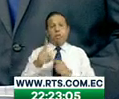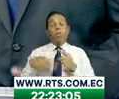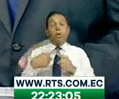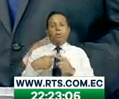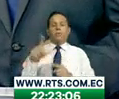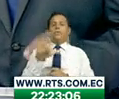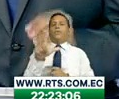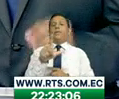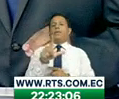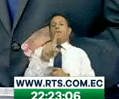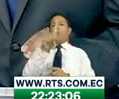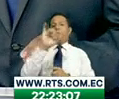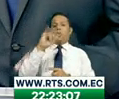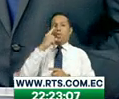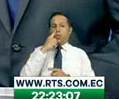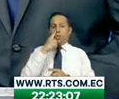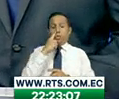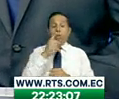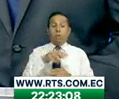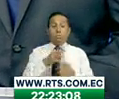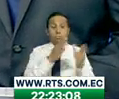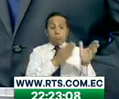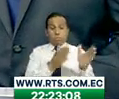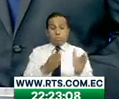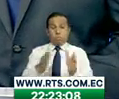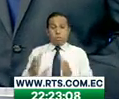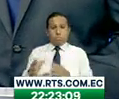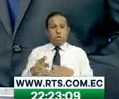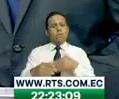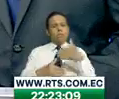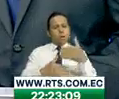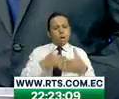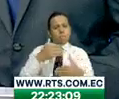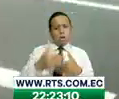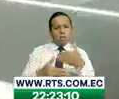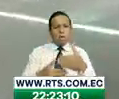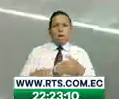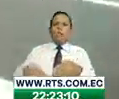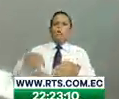preparando de a poco a la nueva normalidad que en esta emergencia sanitaria.